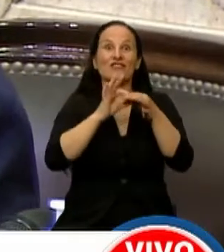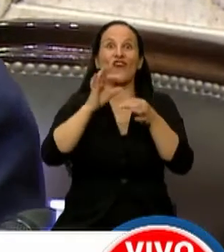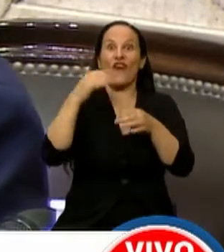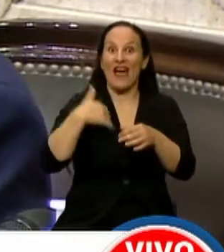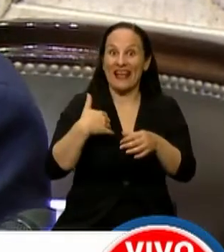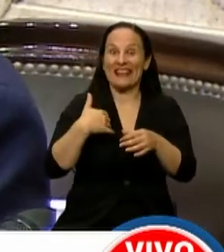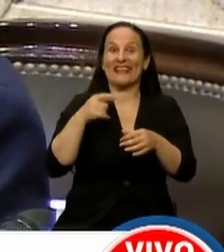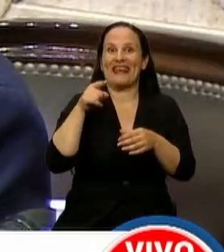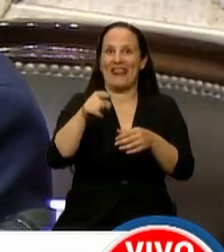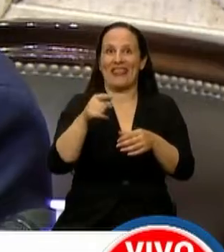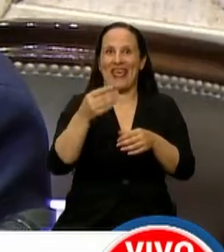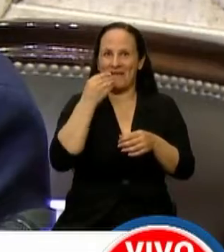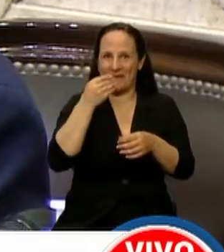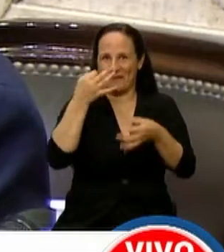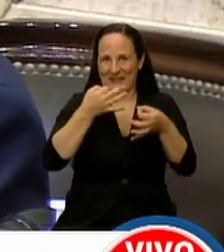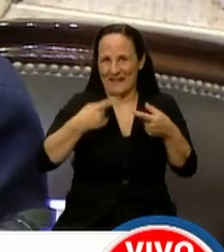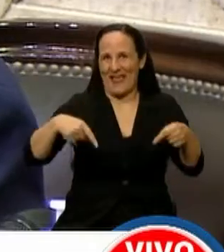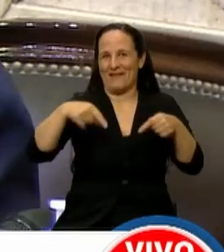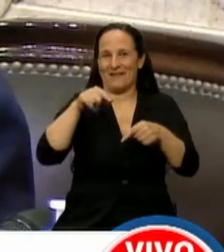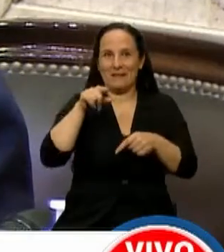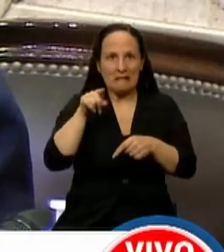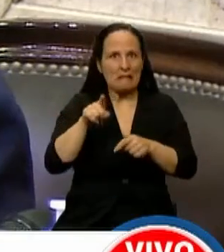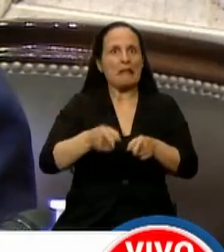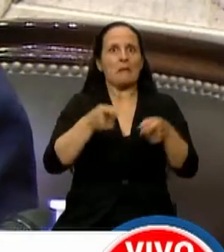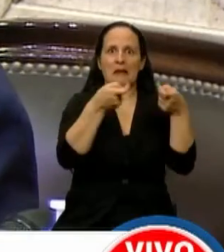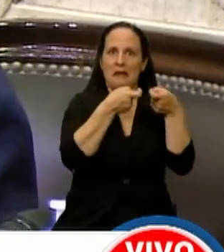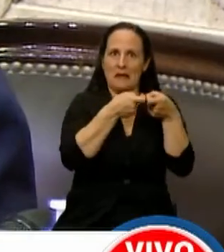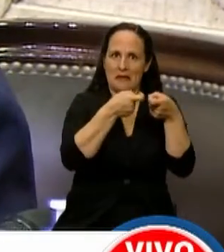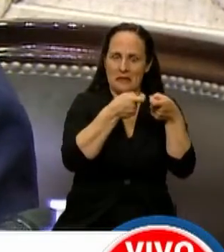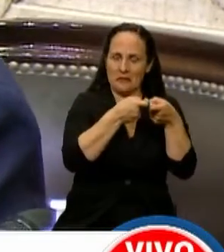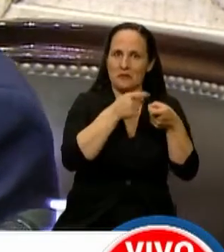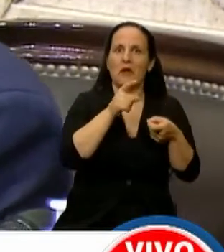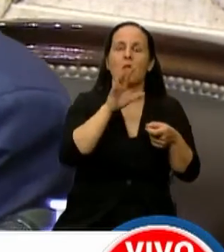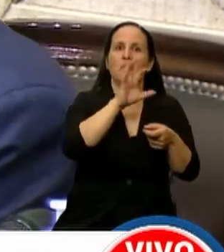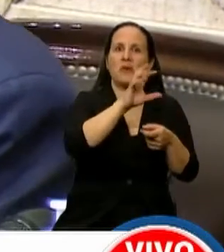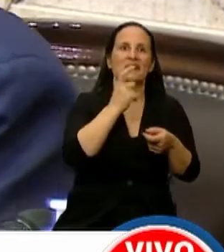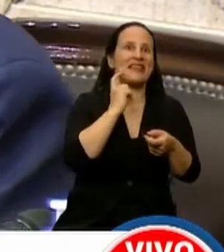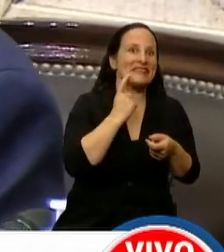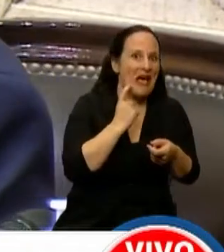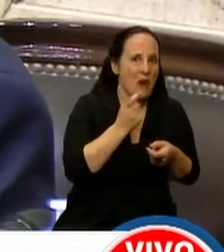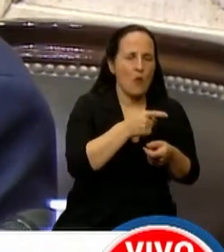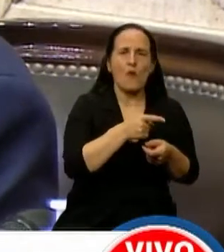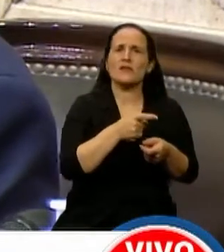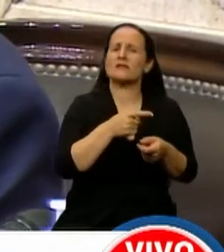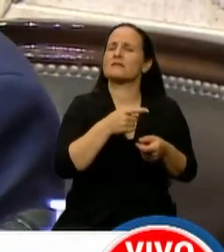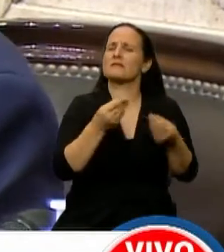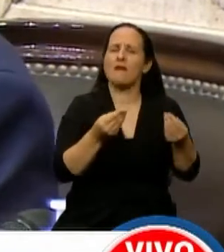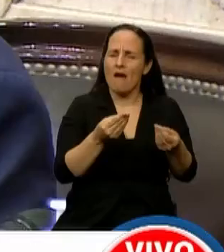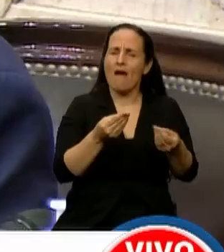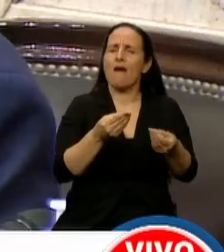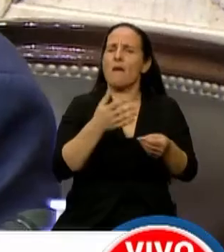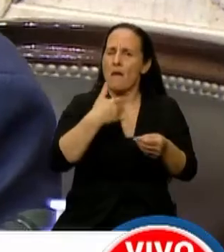Graduados en Nutrición y la Asociación en Licenciado en Nutrición de San Luis, quienes llevarán a cabo